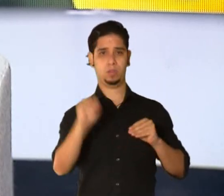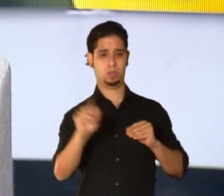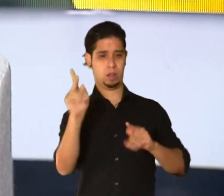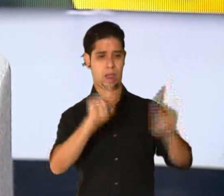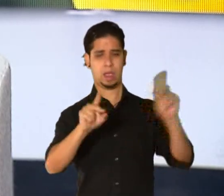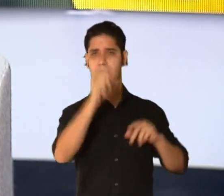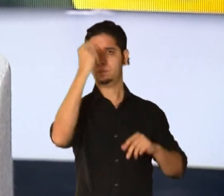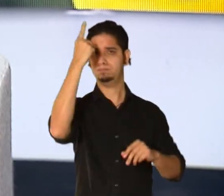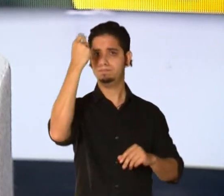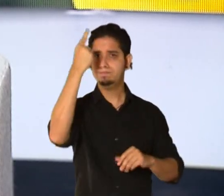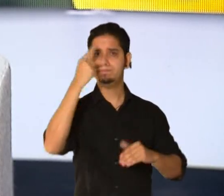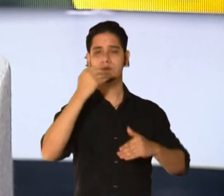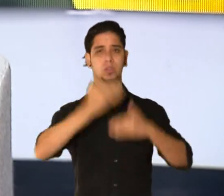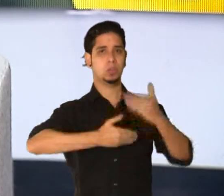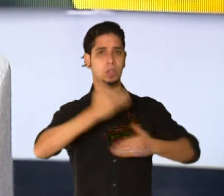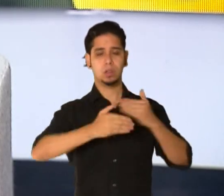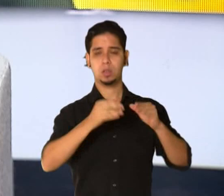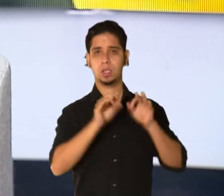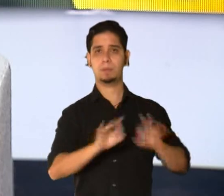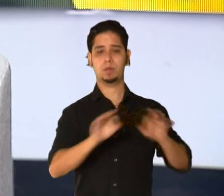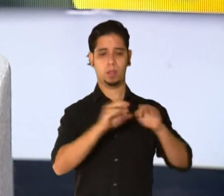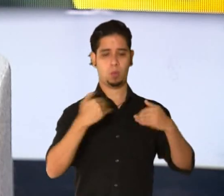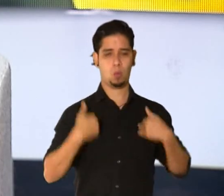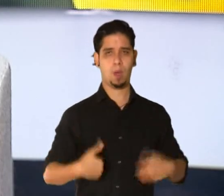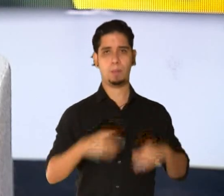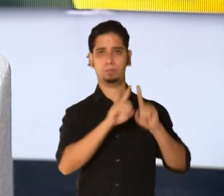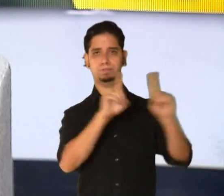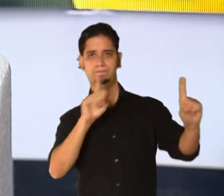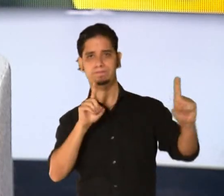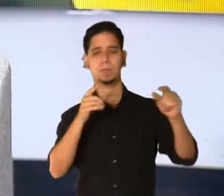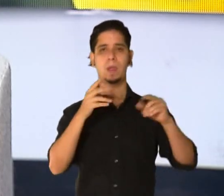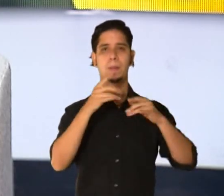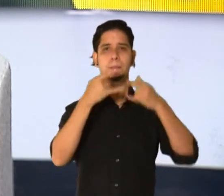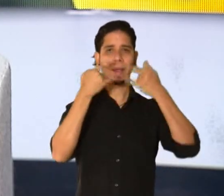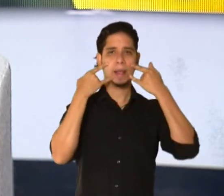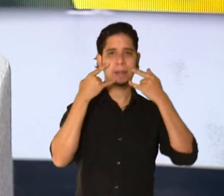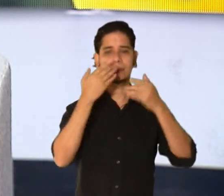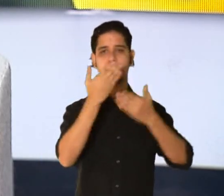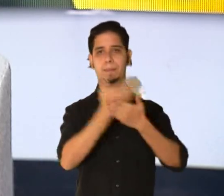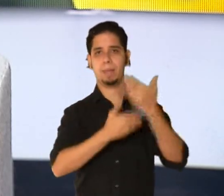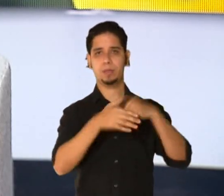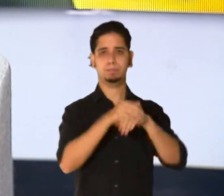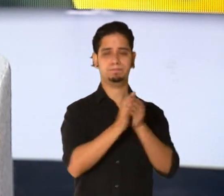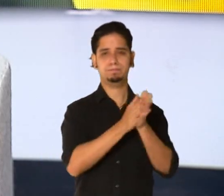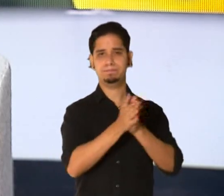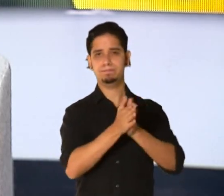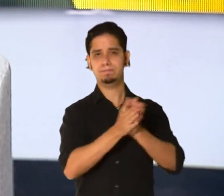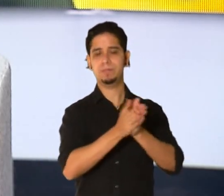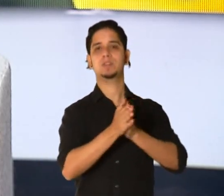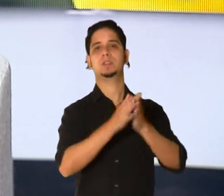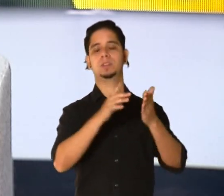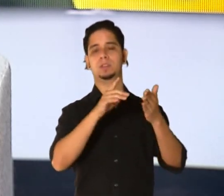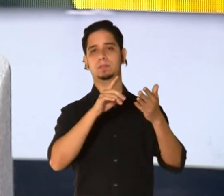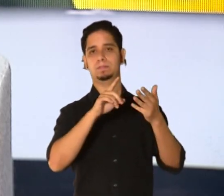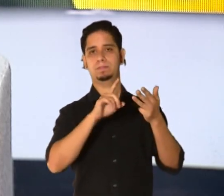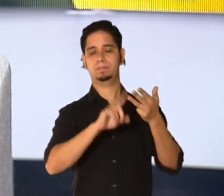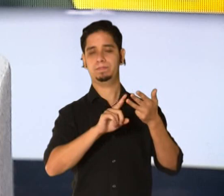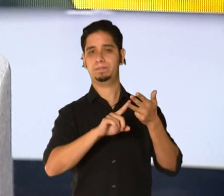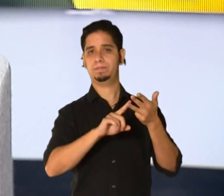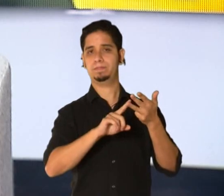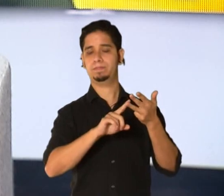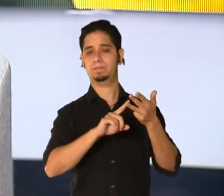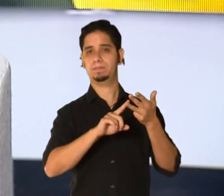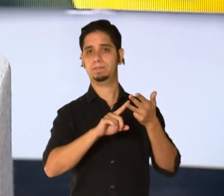personas entienden el distanciamiento social, el uso de mascarillas, lavarse las manos, ¿verdad? Evitar